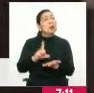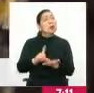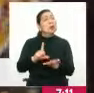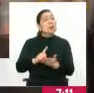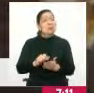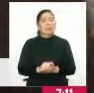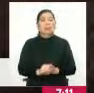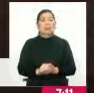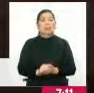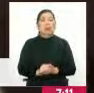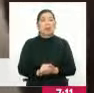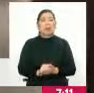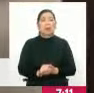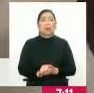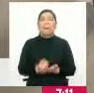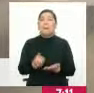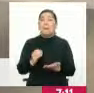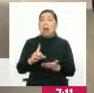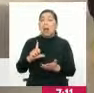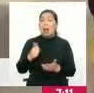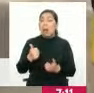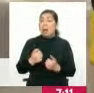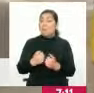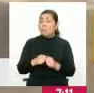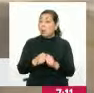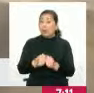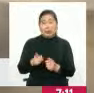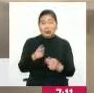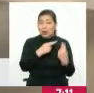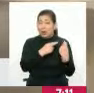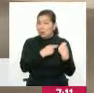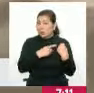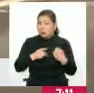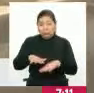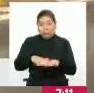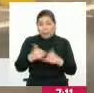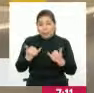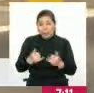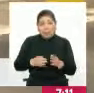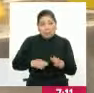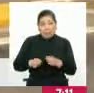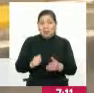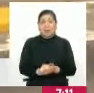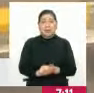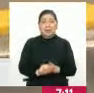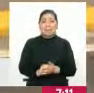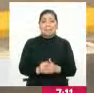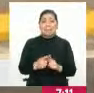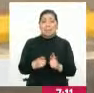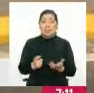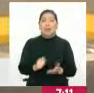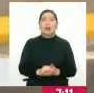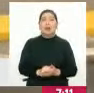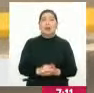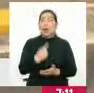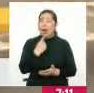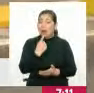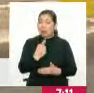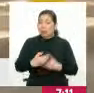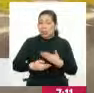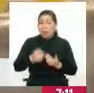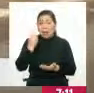que el distrito de La Molina no tiene la competencia necesaria al tratarse esto de una vía metropolitana. Incluso han anunciado un